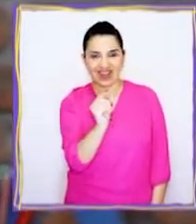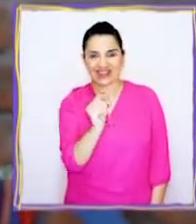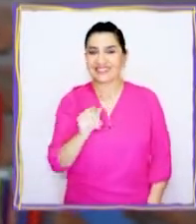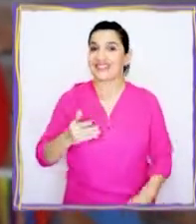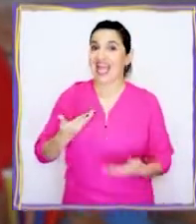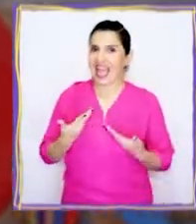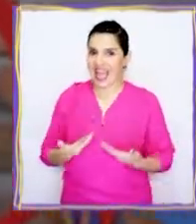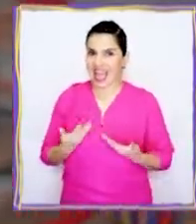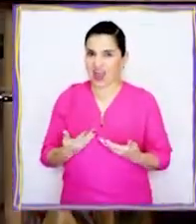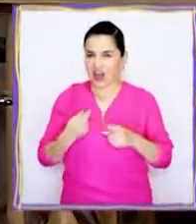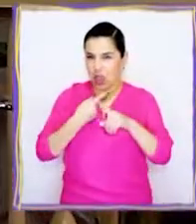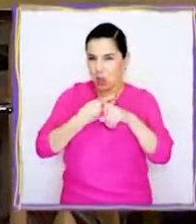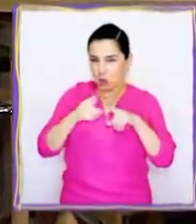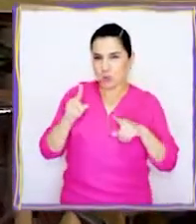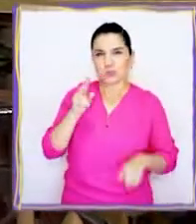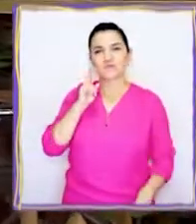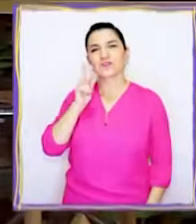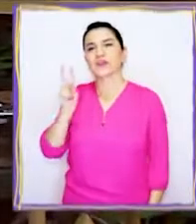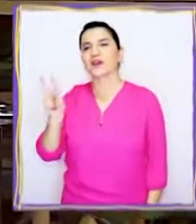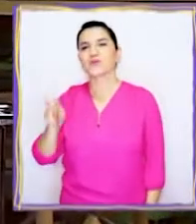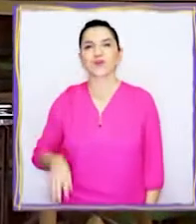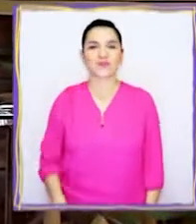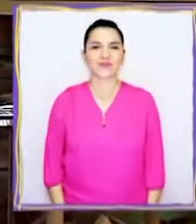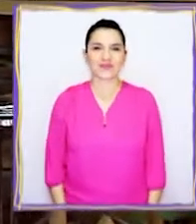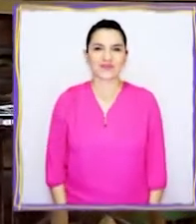sílabas. Ahora, veamos qué más.